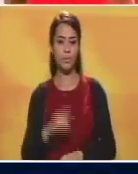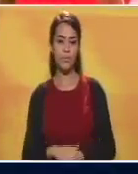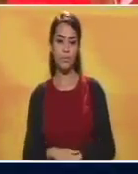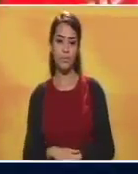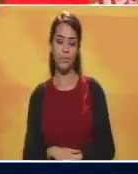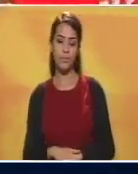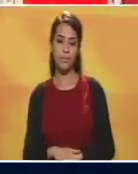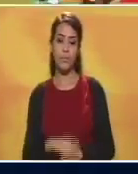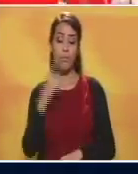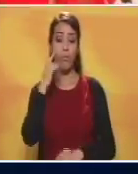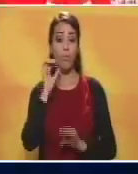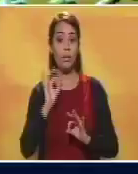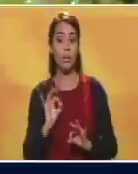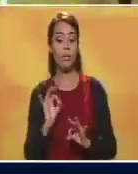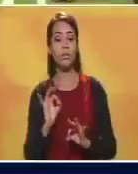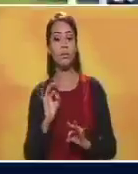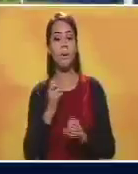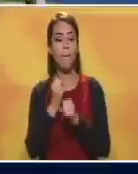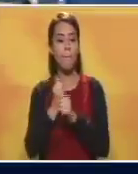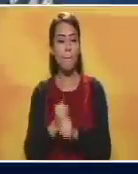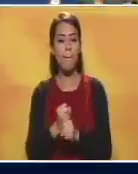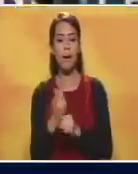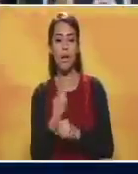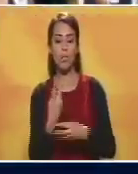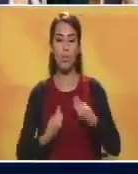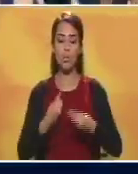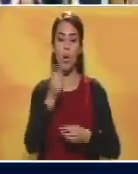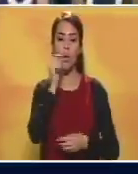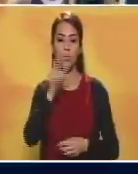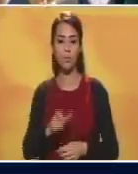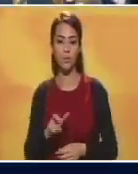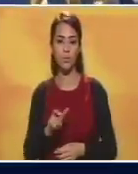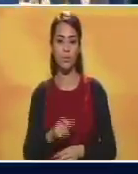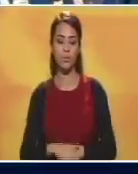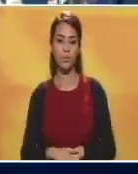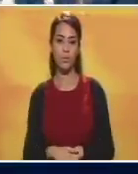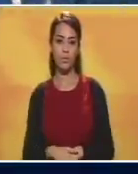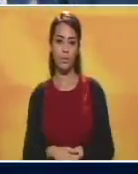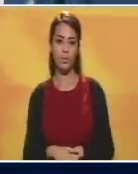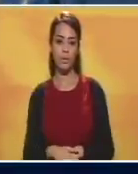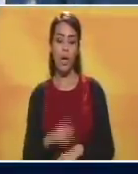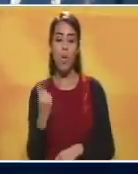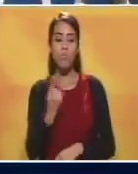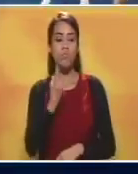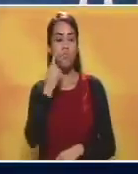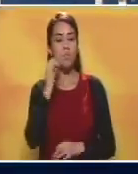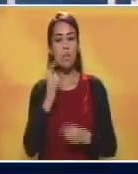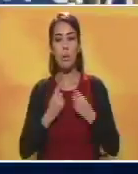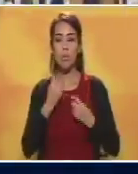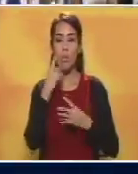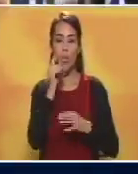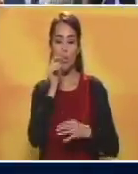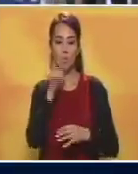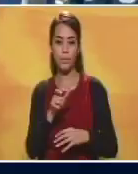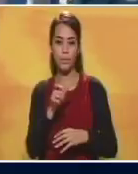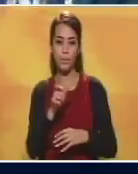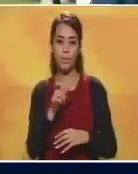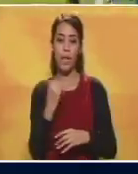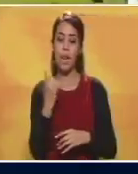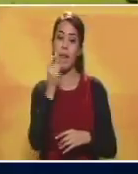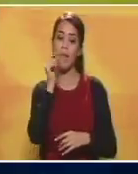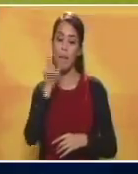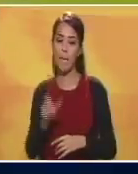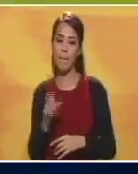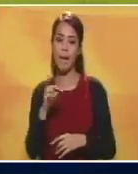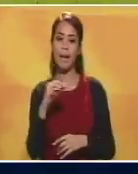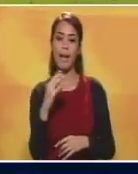la partida para el cuadro bávaro, más las dudas de Manuel Neuer y Corentin Tolisso. La única duda en el cuadro merengue es la de Nacho